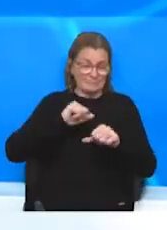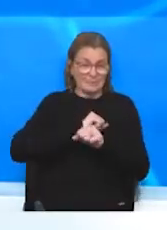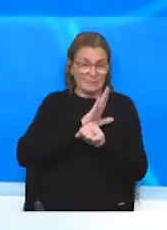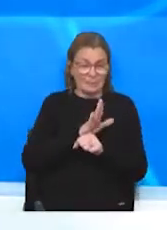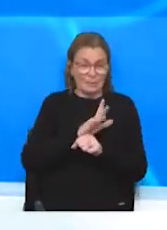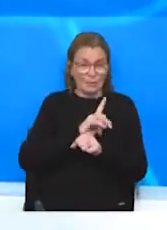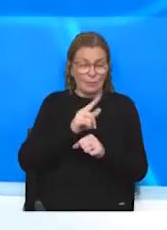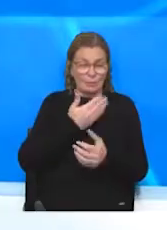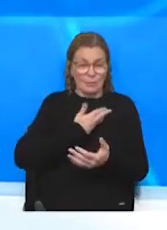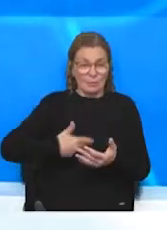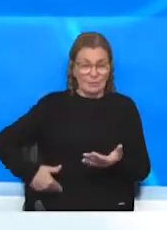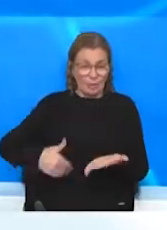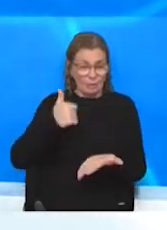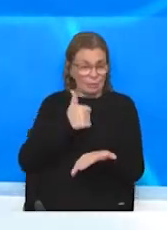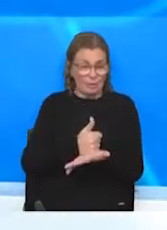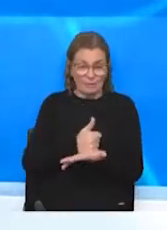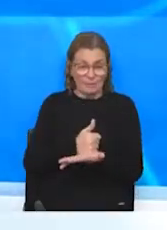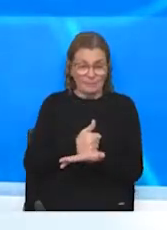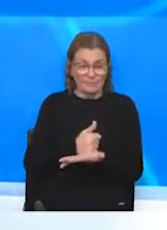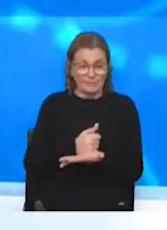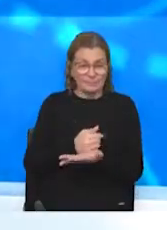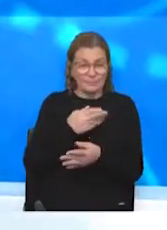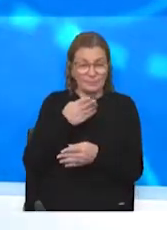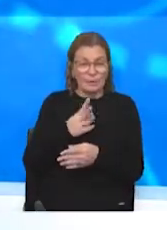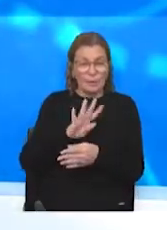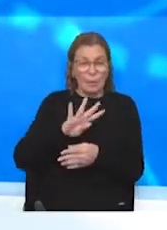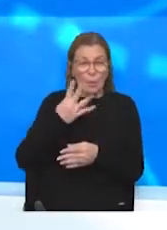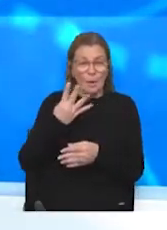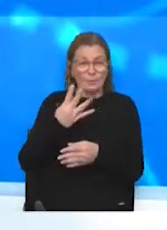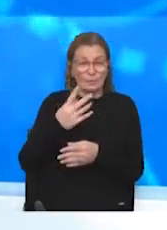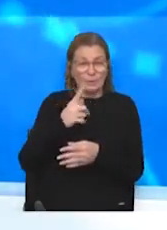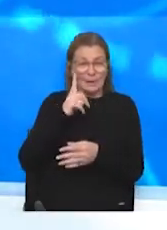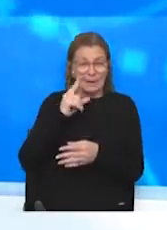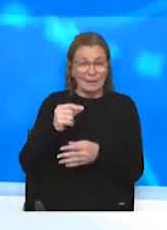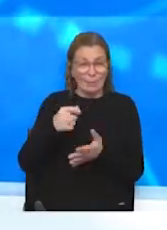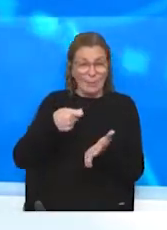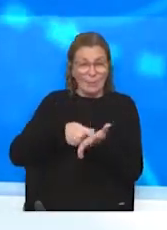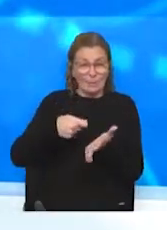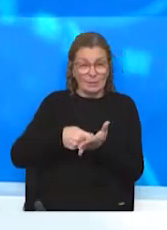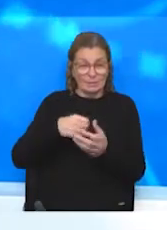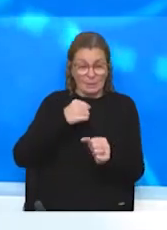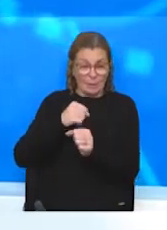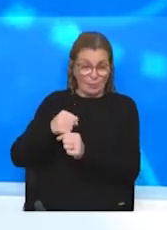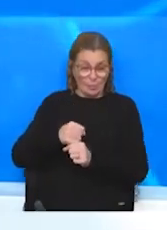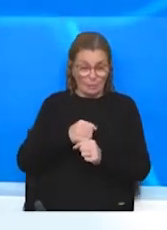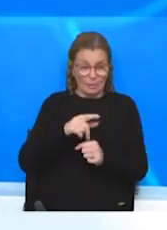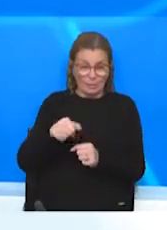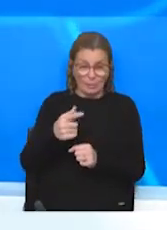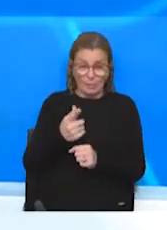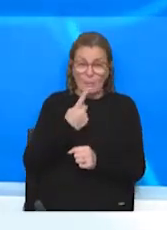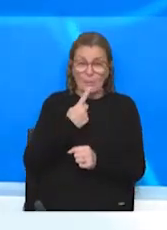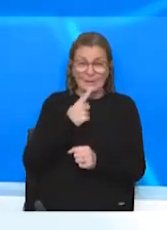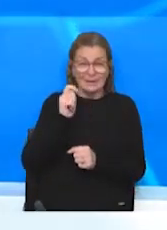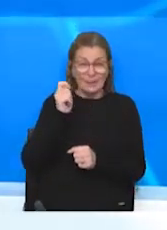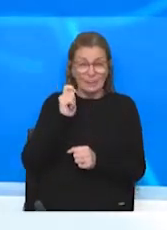universo de las hoyas populares los relevamientos lo ubican en un cuarto lugar lejos como aportante para las Ollas populares no no hubo política